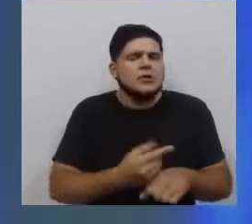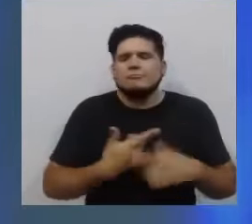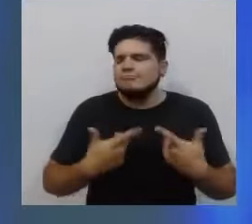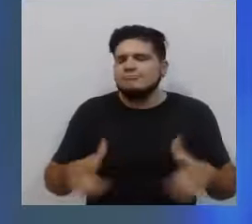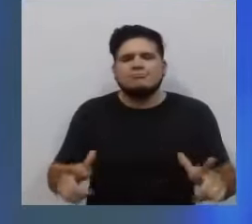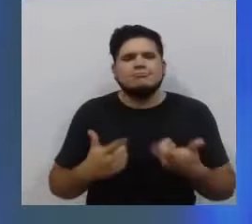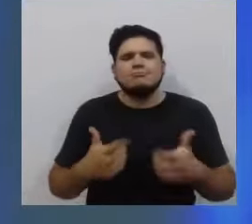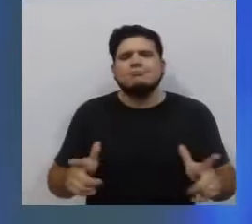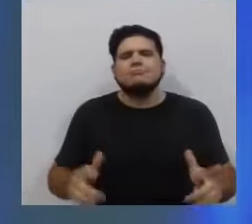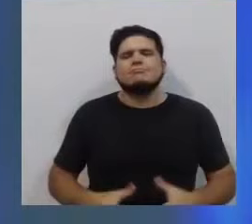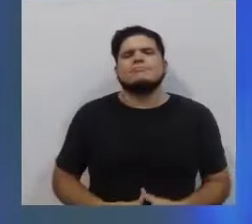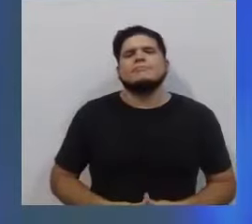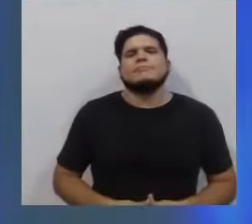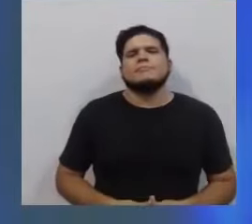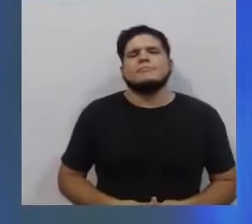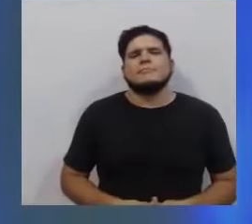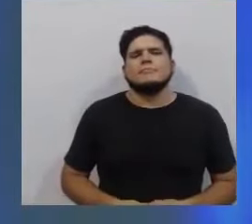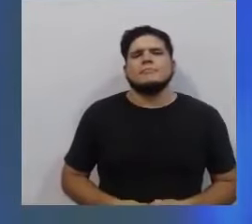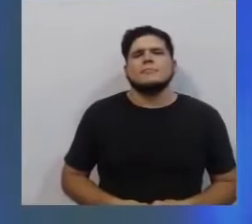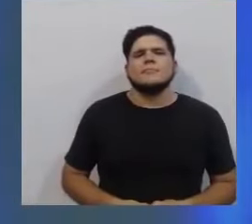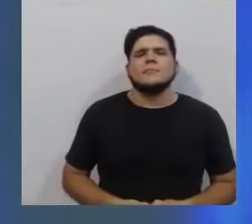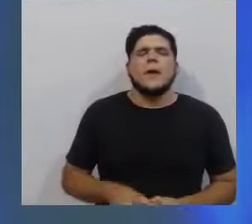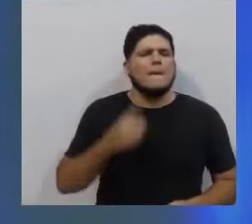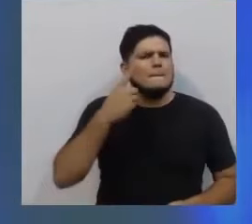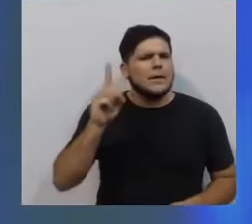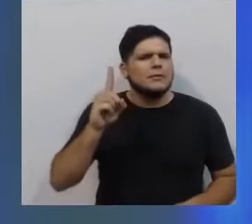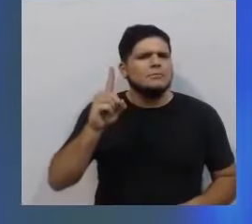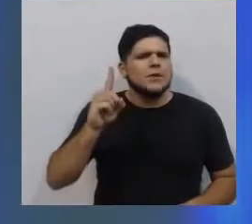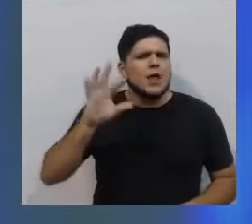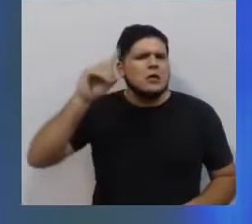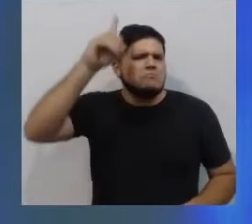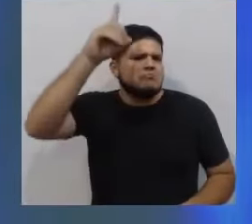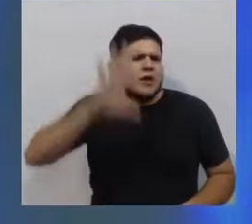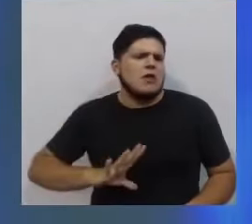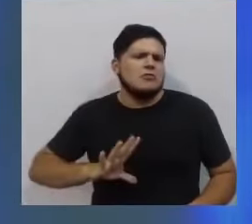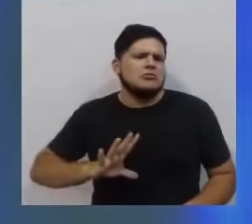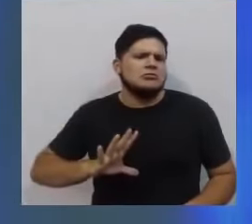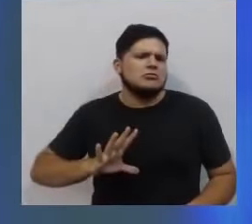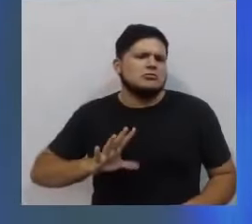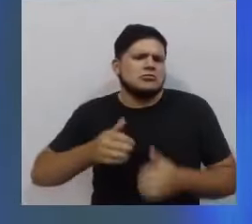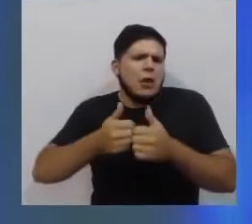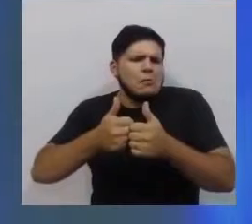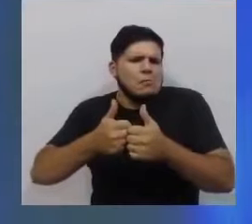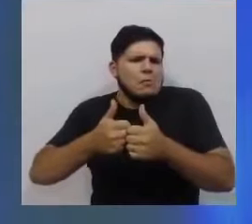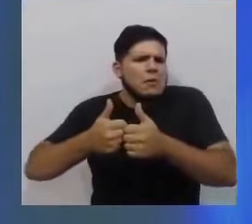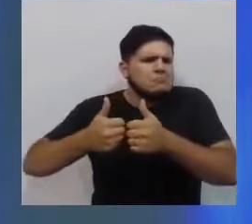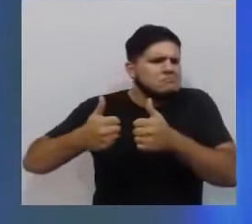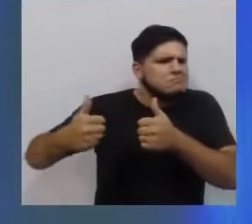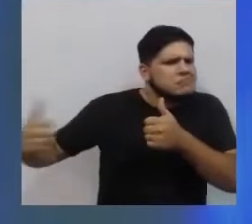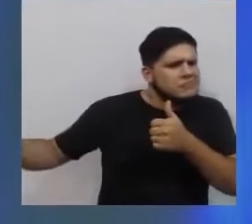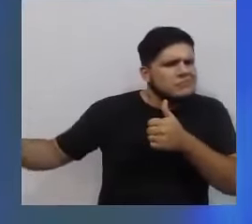y hacemos cosas y después vemos que las cosas no funcionan y algo nos dice pero le